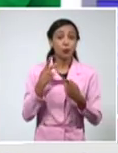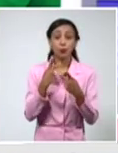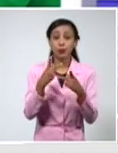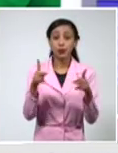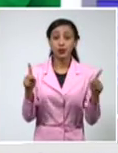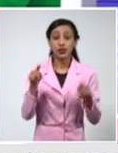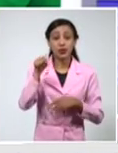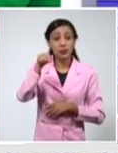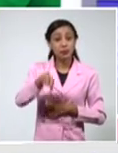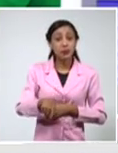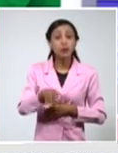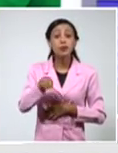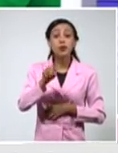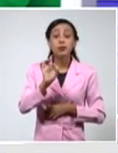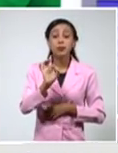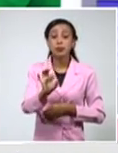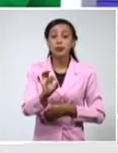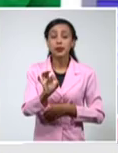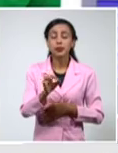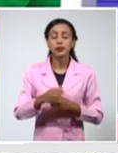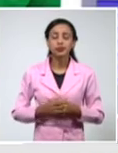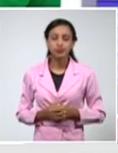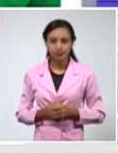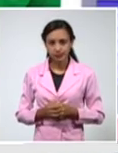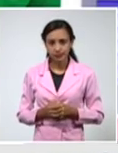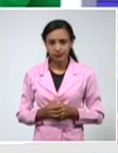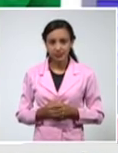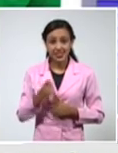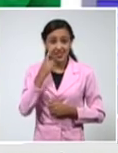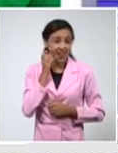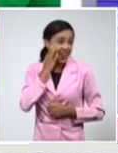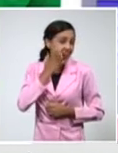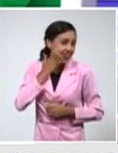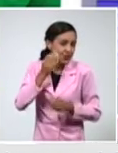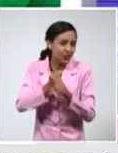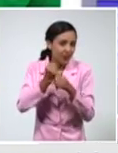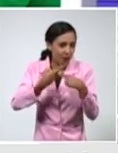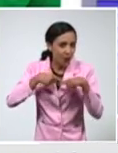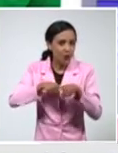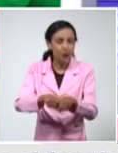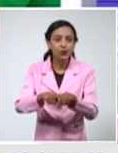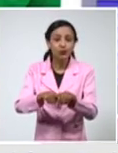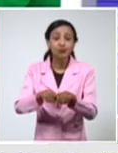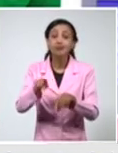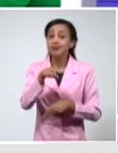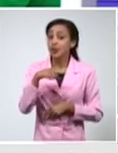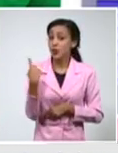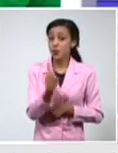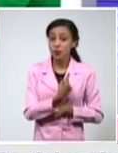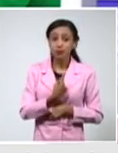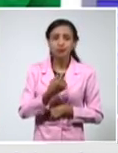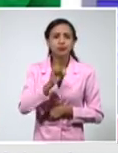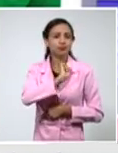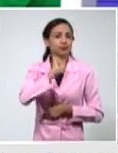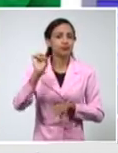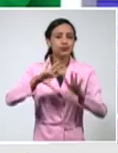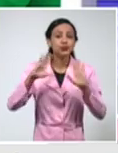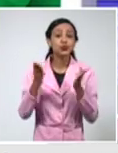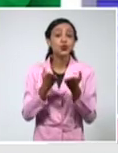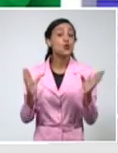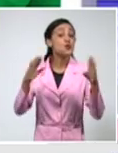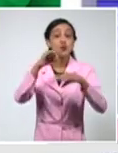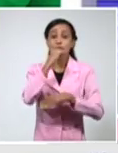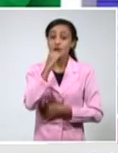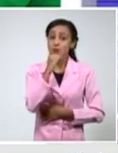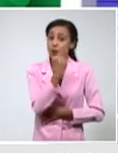obra con la miel de su cariño, la obra es invencible. Entonces no tenemos duda de que triunfaremos